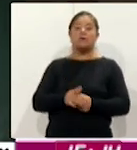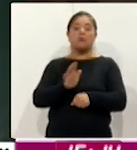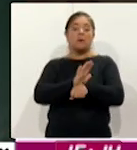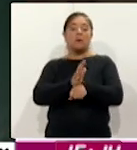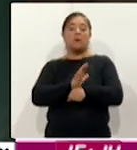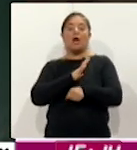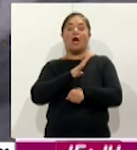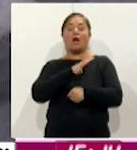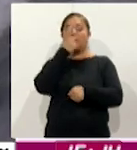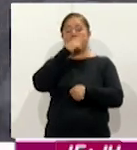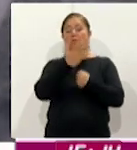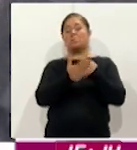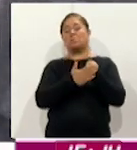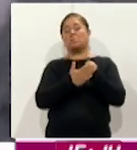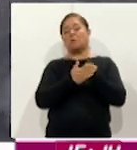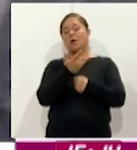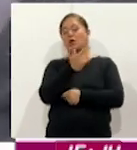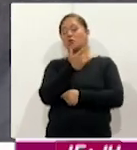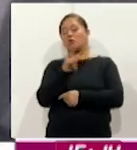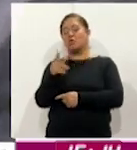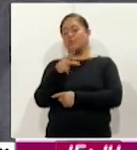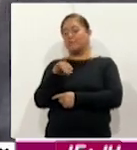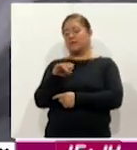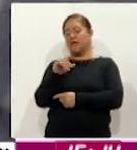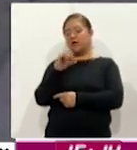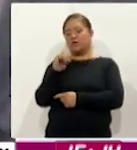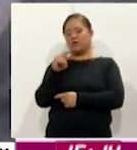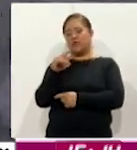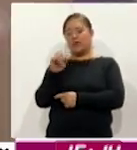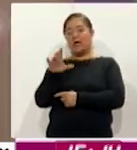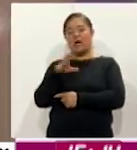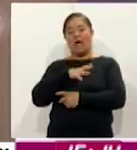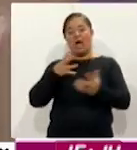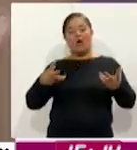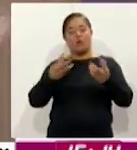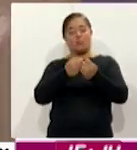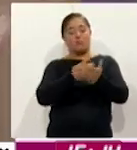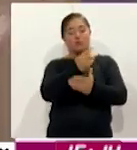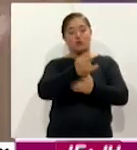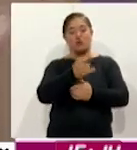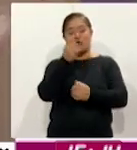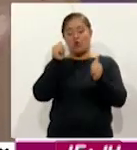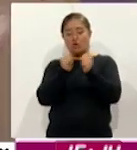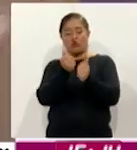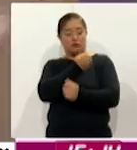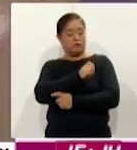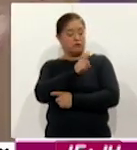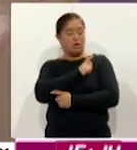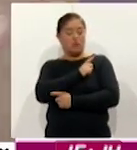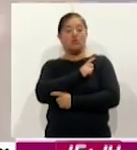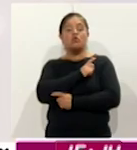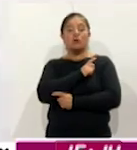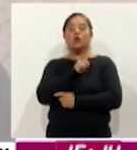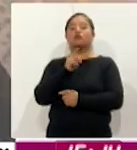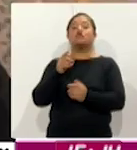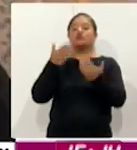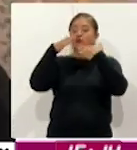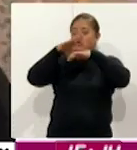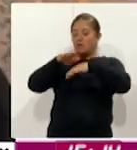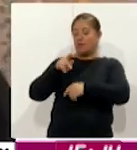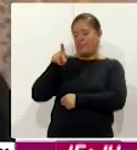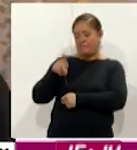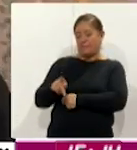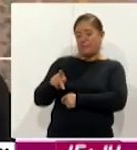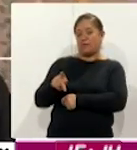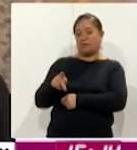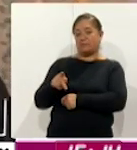proyectará en el mes de julio en la Pinacoteca del Estado, proyecto que se complementa con una jornada de salud y de educación sobre el ciclo menstrual. Y